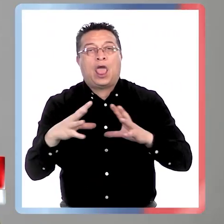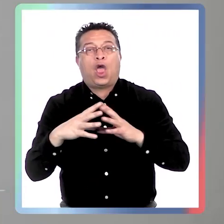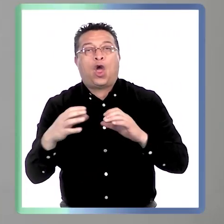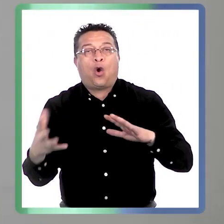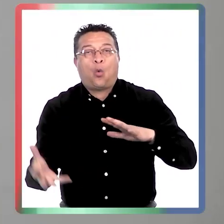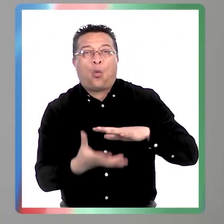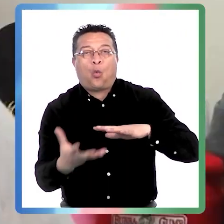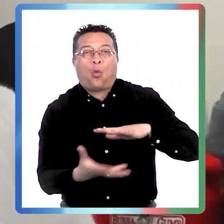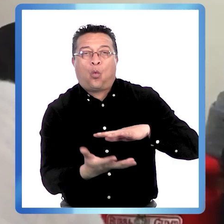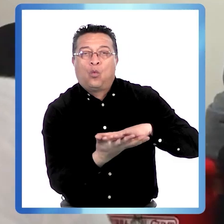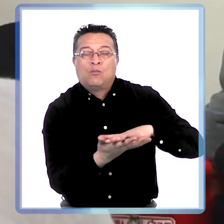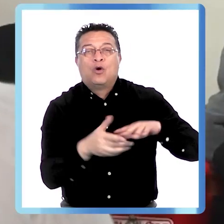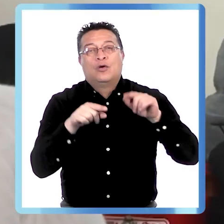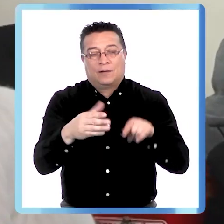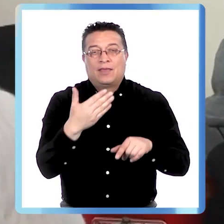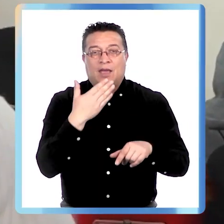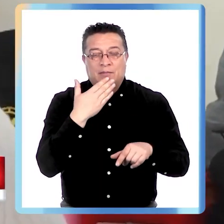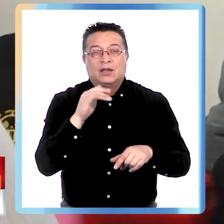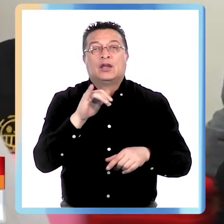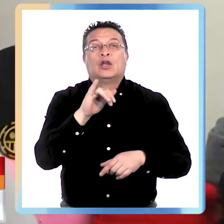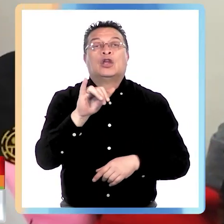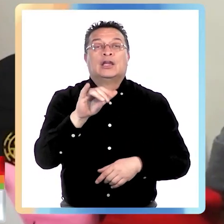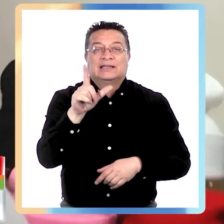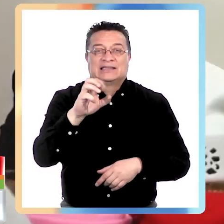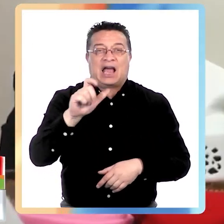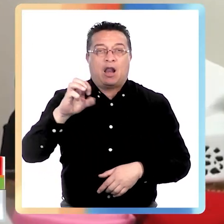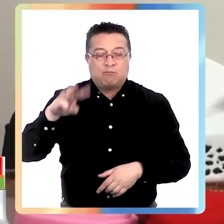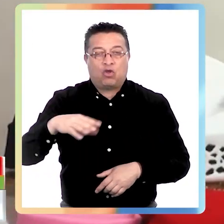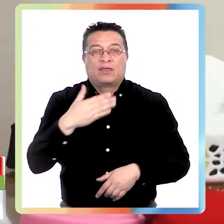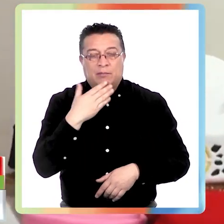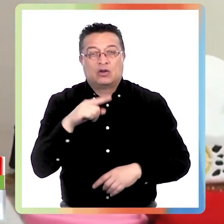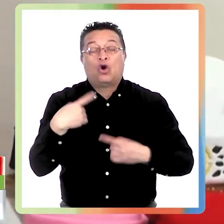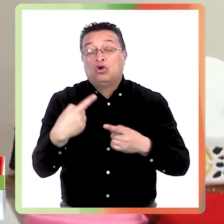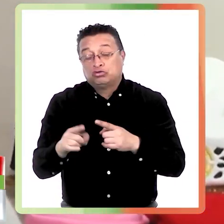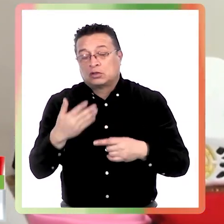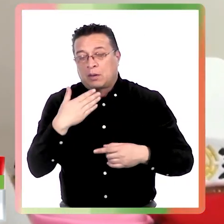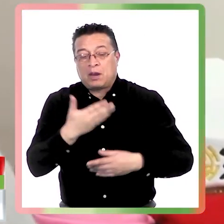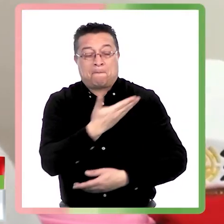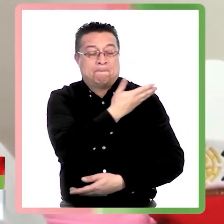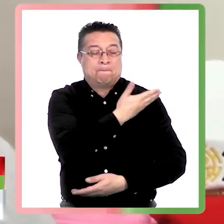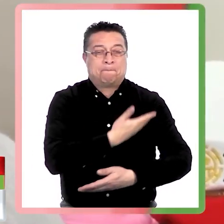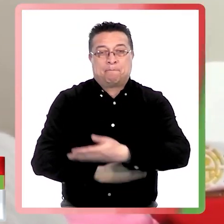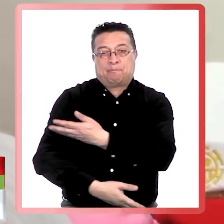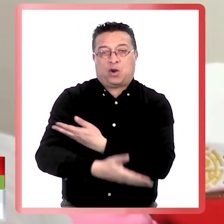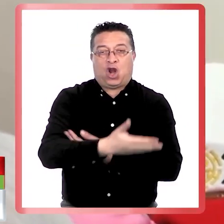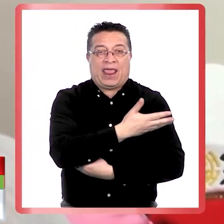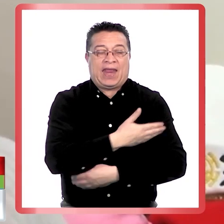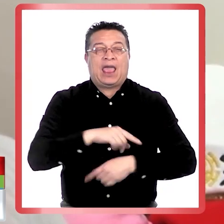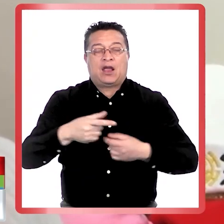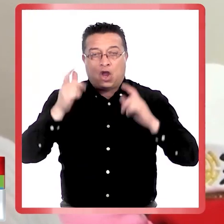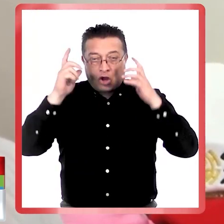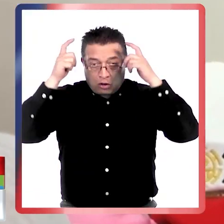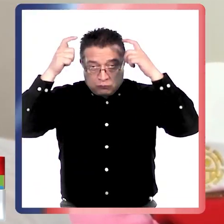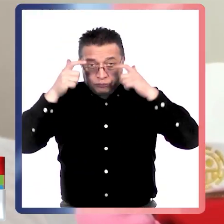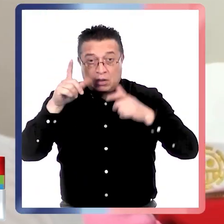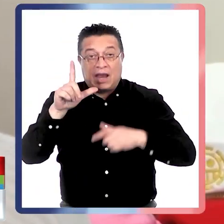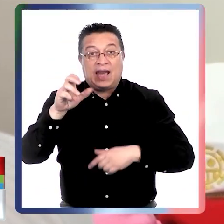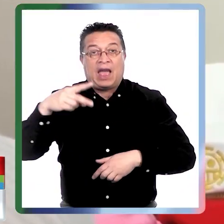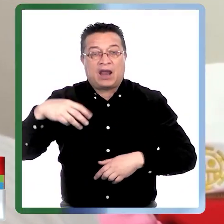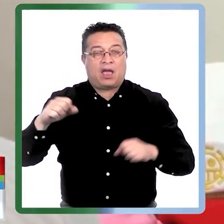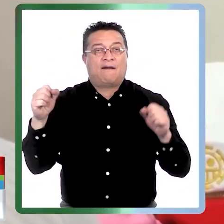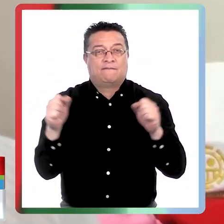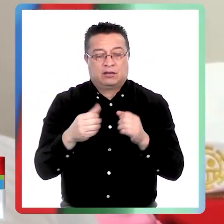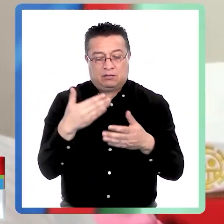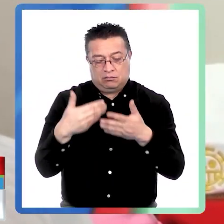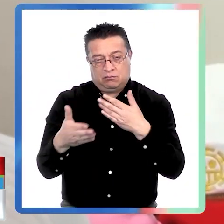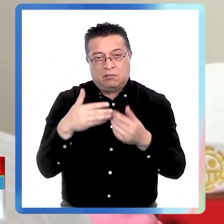el salmón ahumado. En este stand pueden encontrar todo lo que son poleritas, gorritos de lana, justamente para el